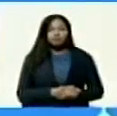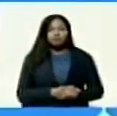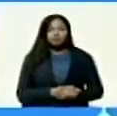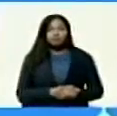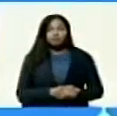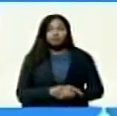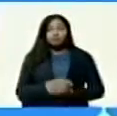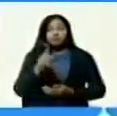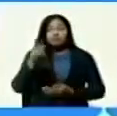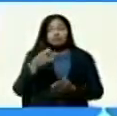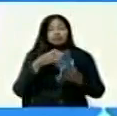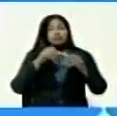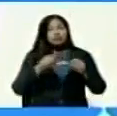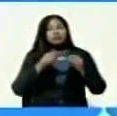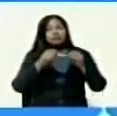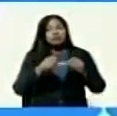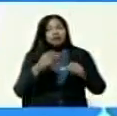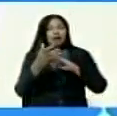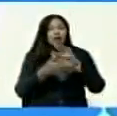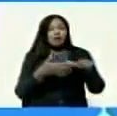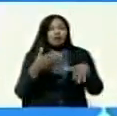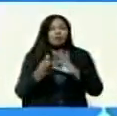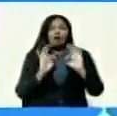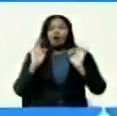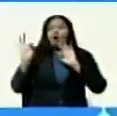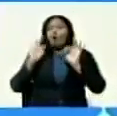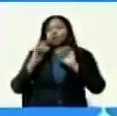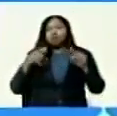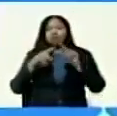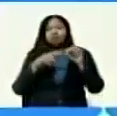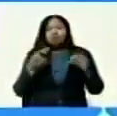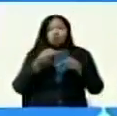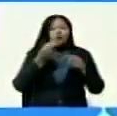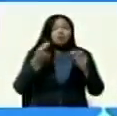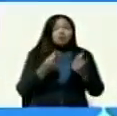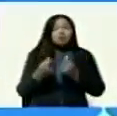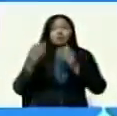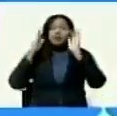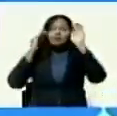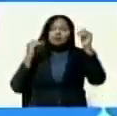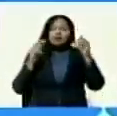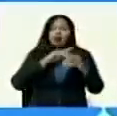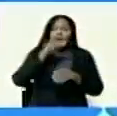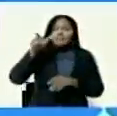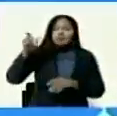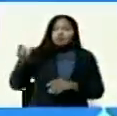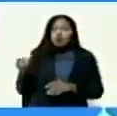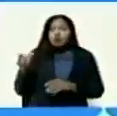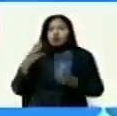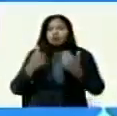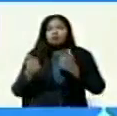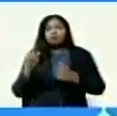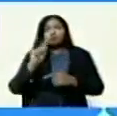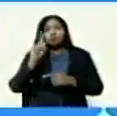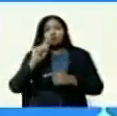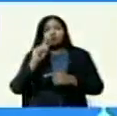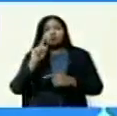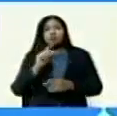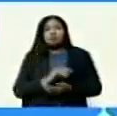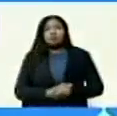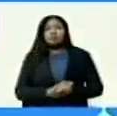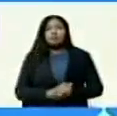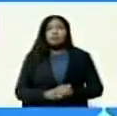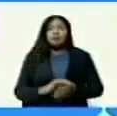Él se la pasa de show en show, buscando plata y que para atender a nuestros migrantes. No,